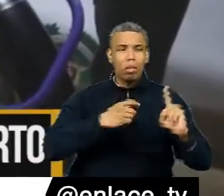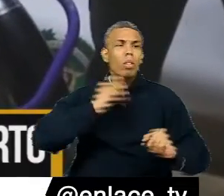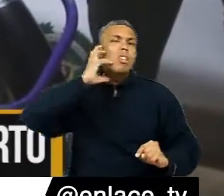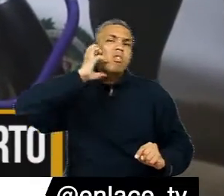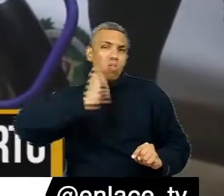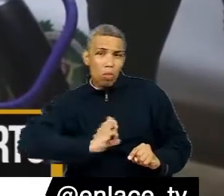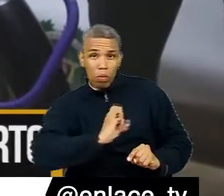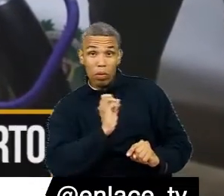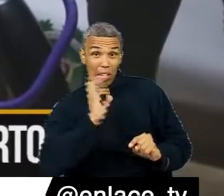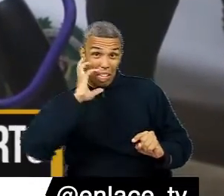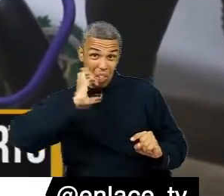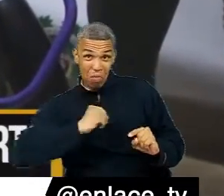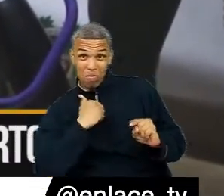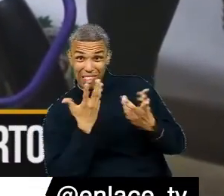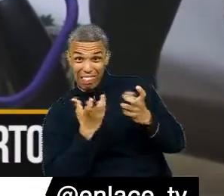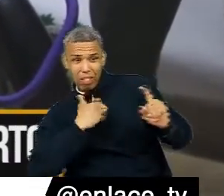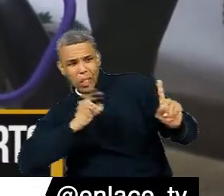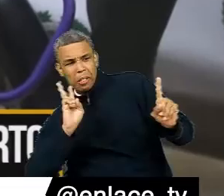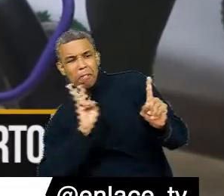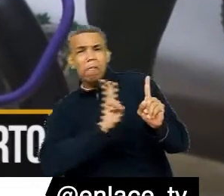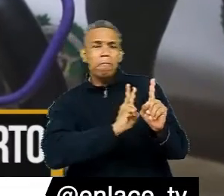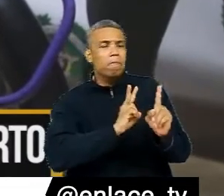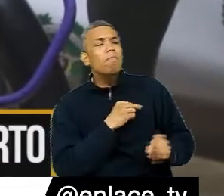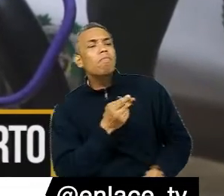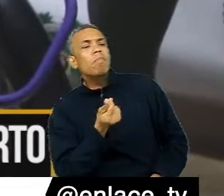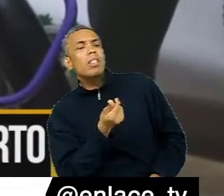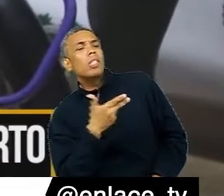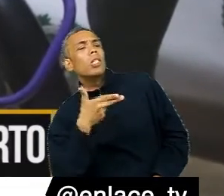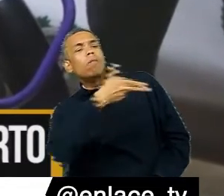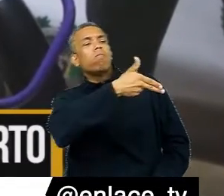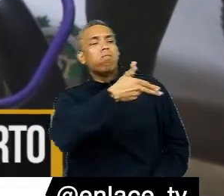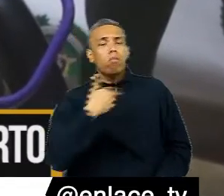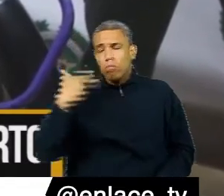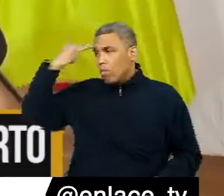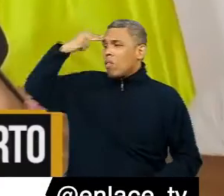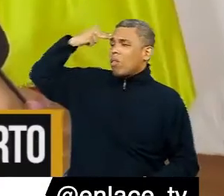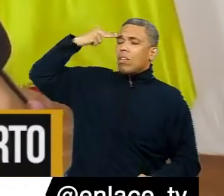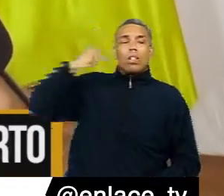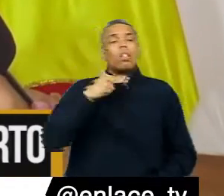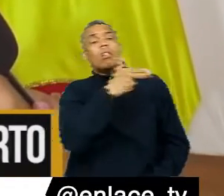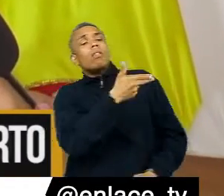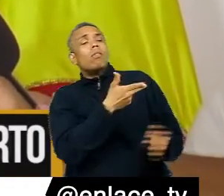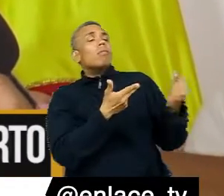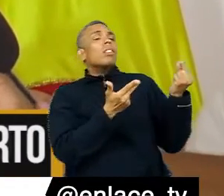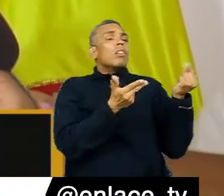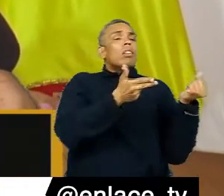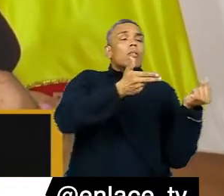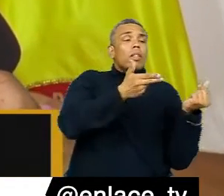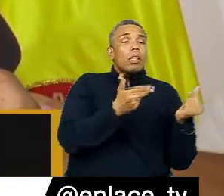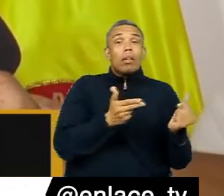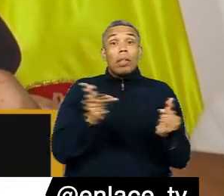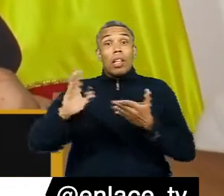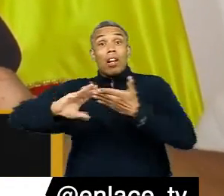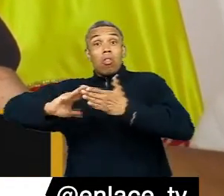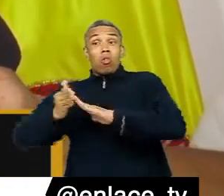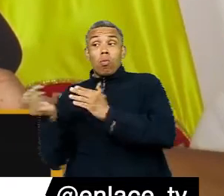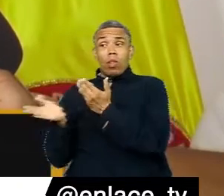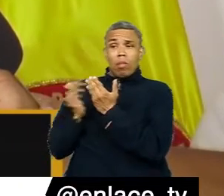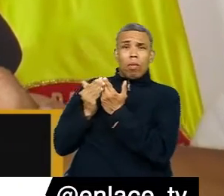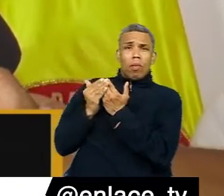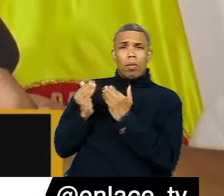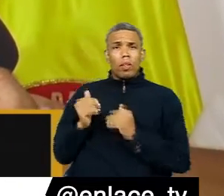cometiendo un atraco, estaban utilizando un arma de fuego. La ciudadanía da aviso oportuno a la Policía Nacional, el